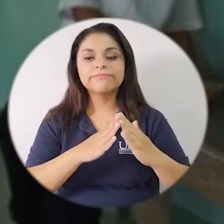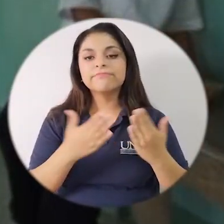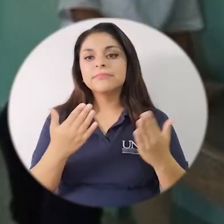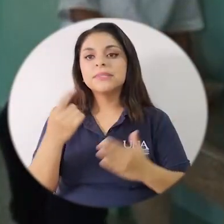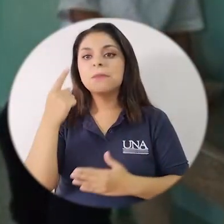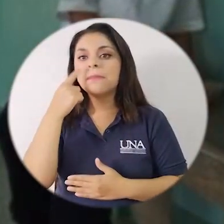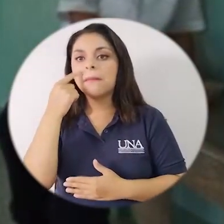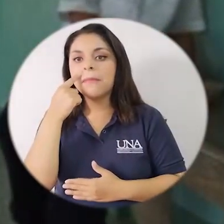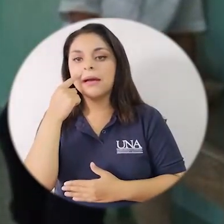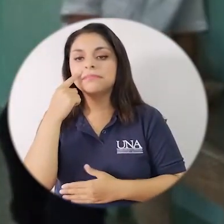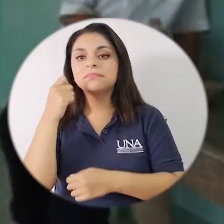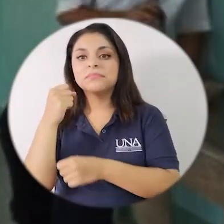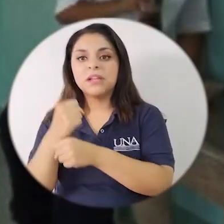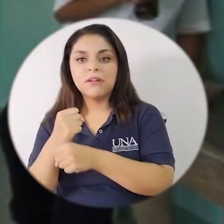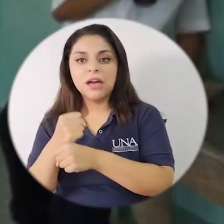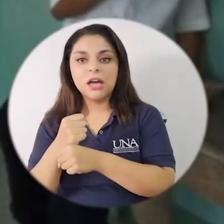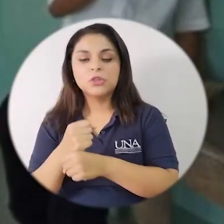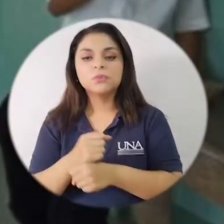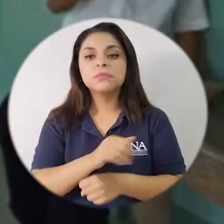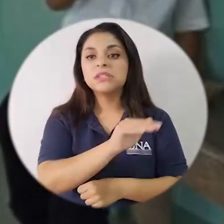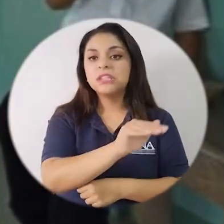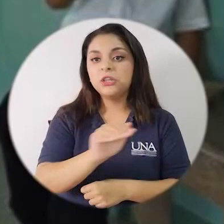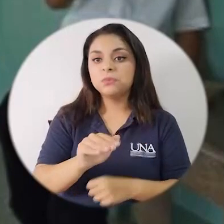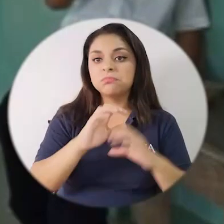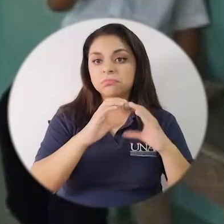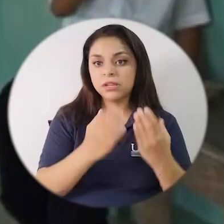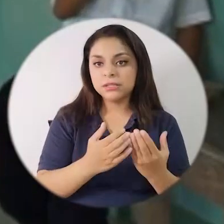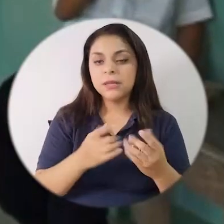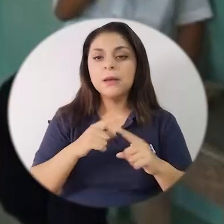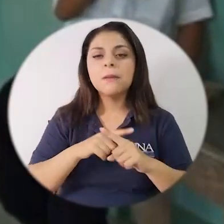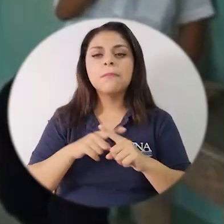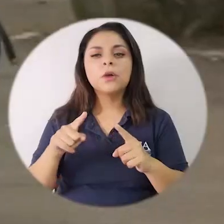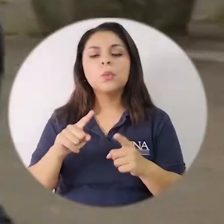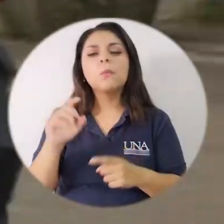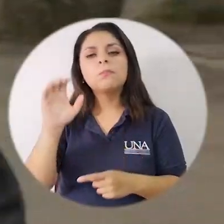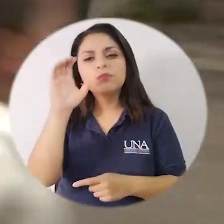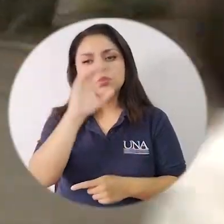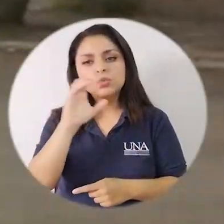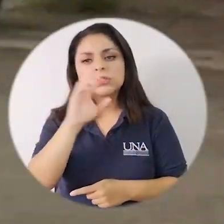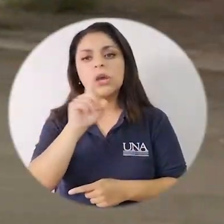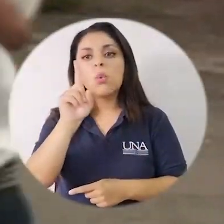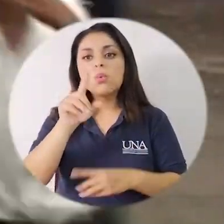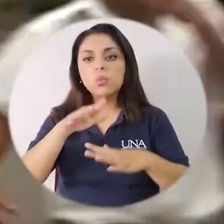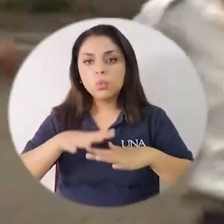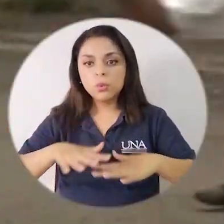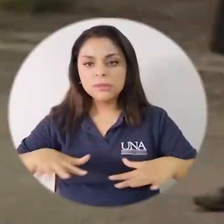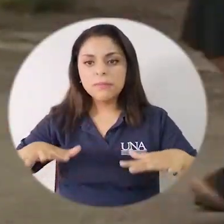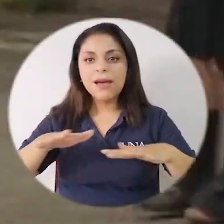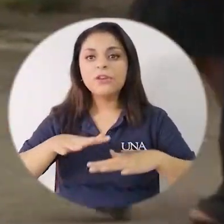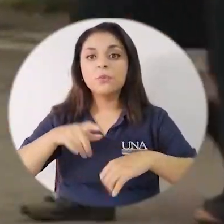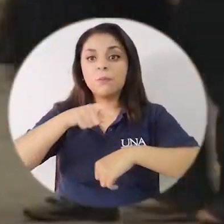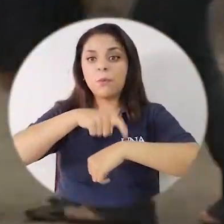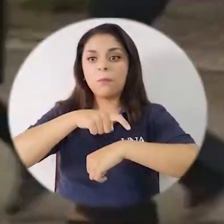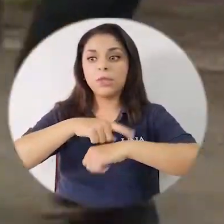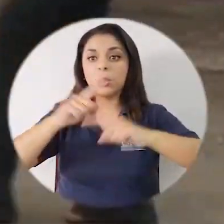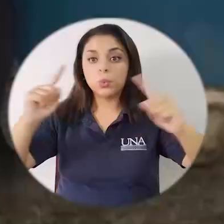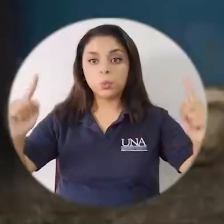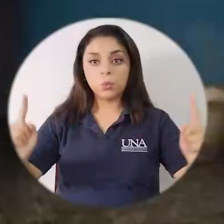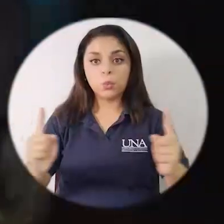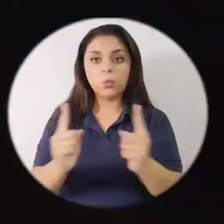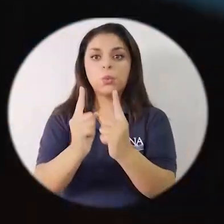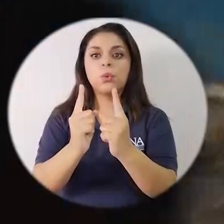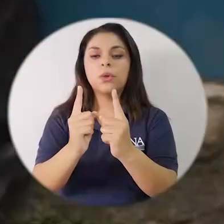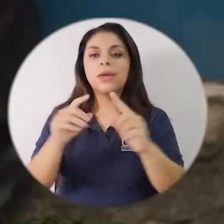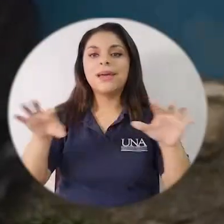hay tiempos donde papá está trabajando, niños están en clases, pero debemos encontrar un espacio donde nos encontremos